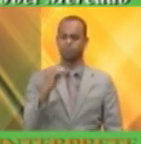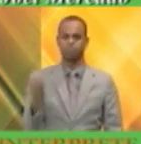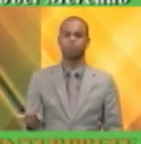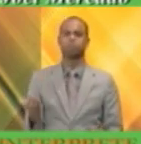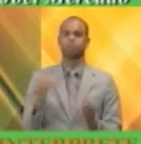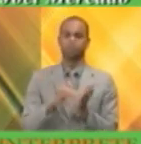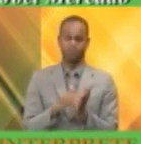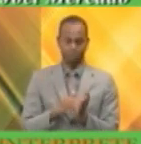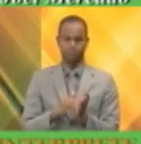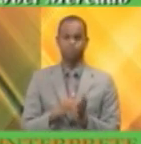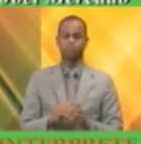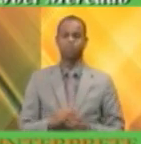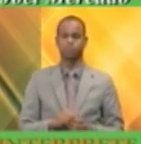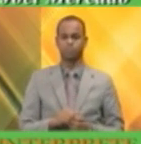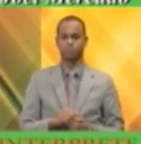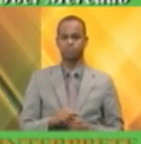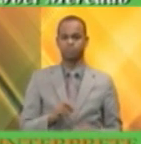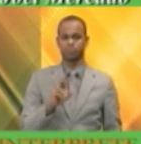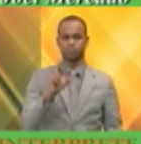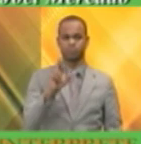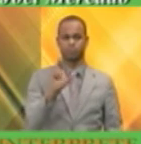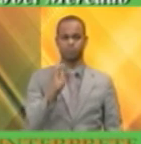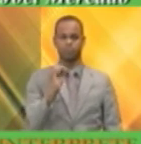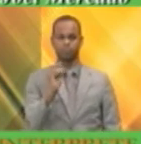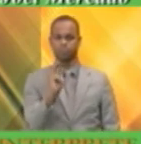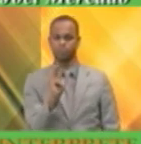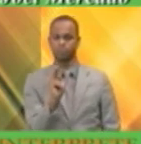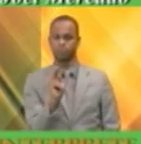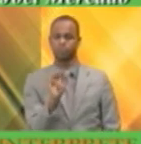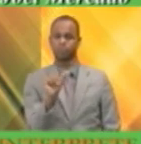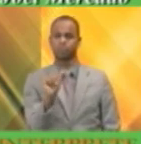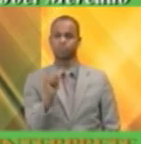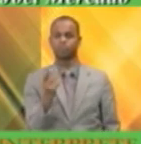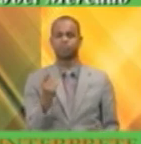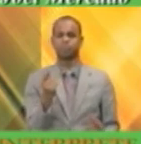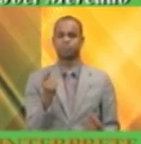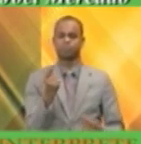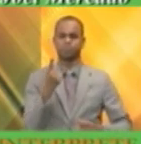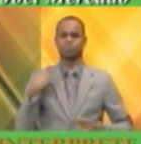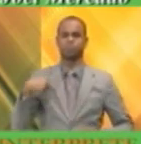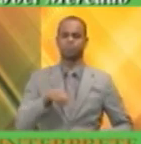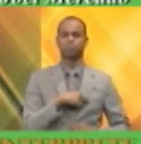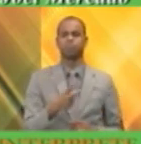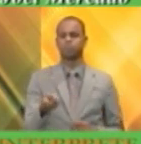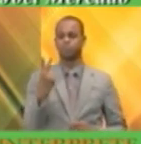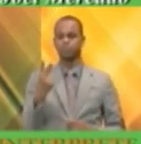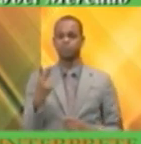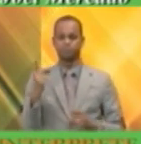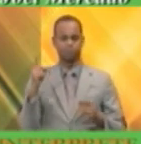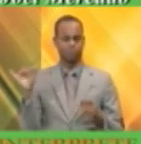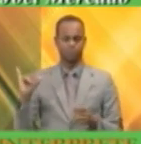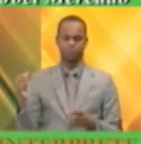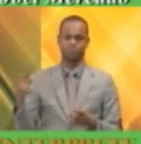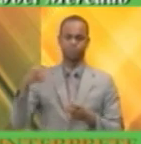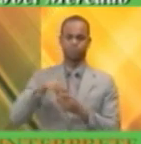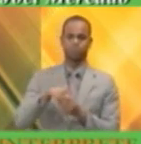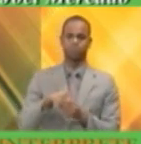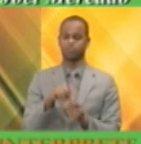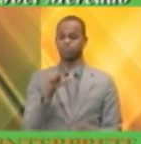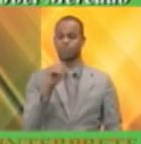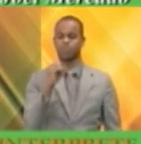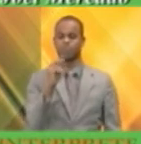ahora. Pero Ronnie, nosotros como Comité Paralímpico tuvimos dos atletas clasificados también en